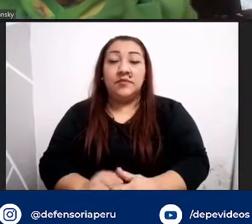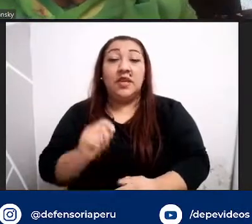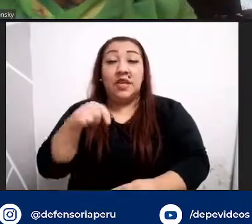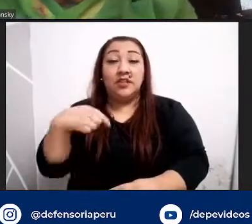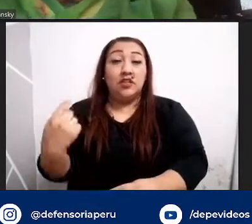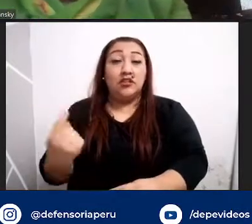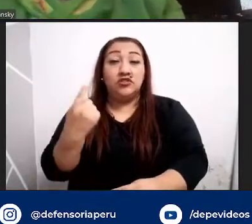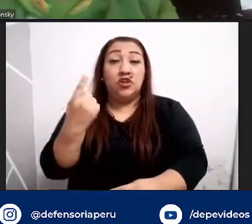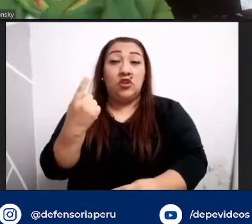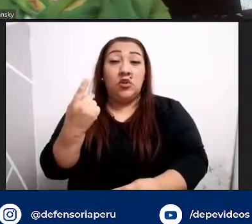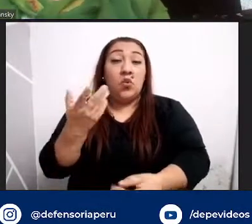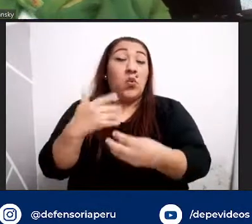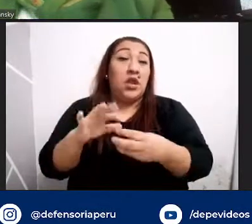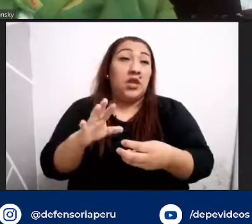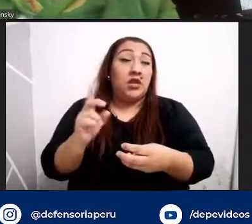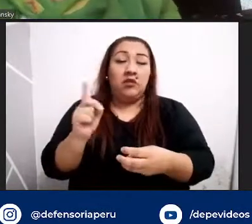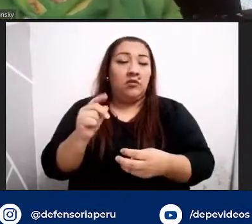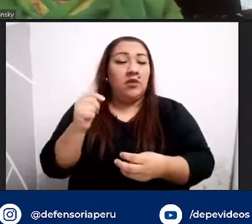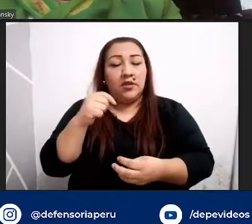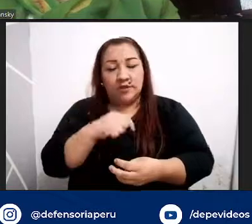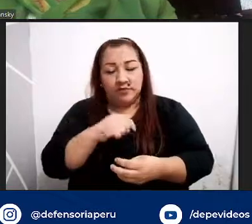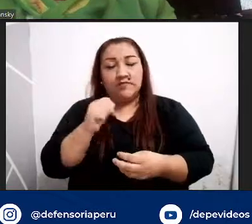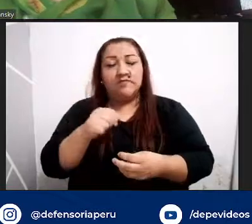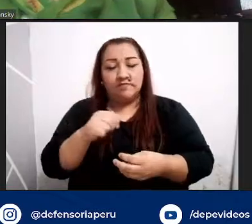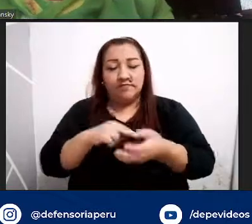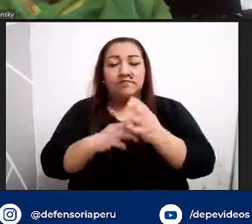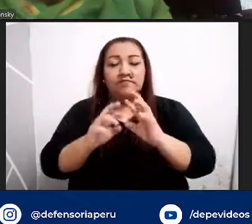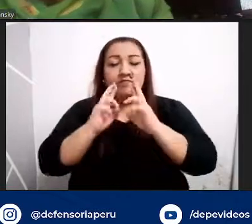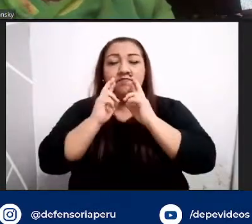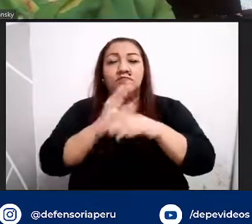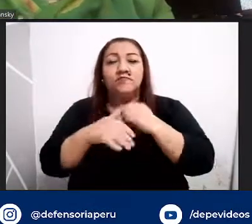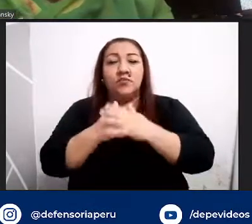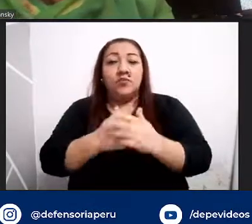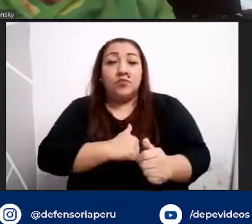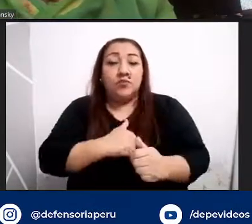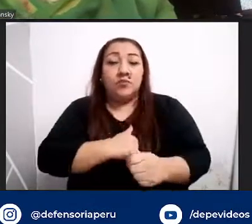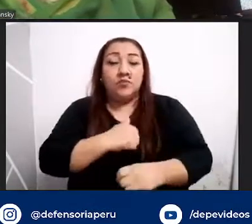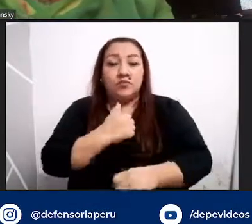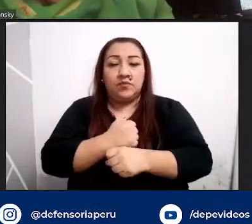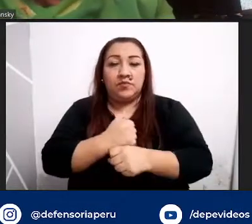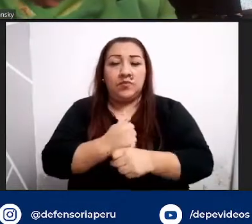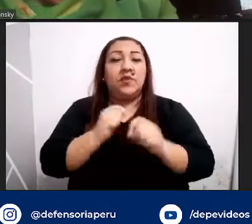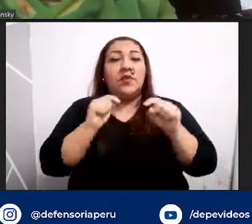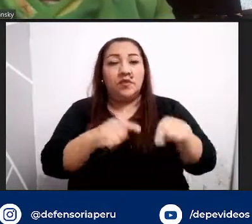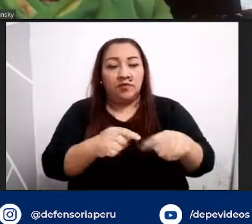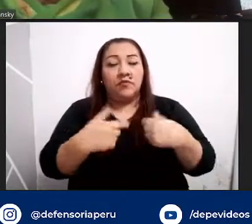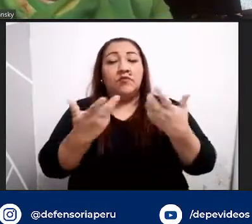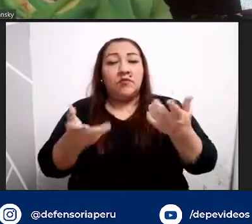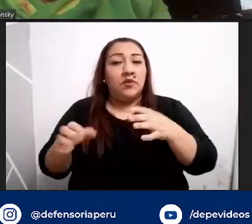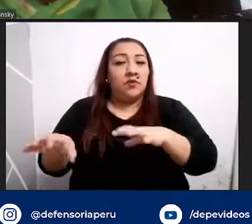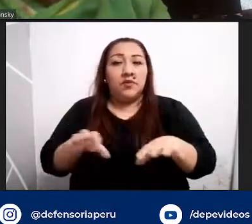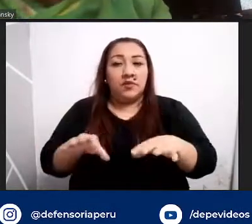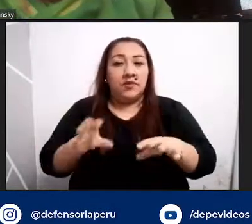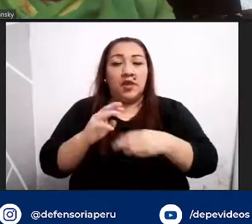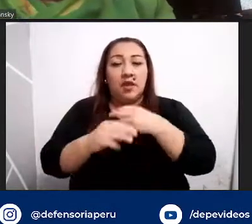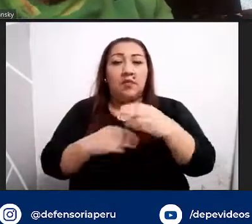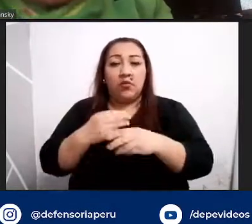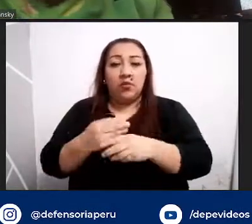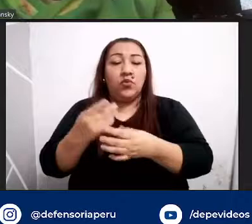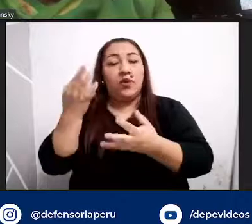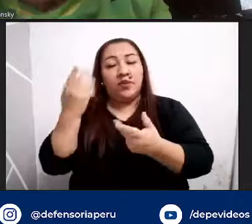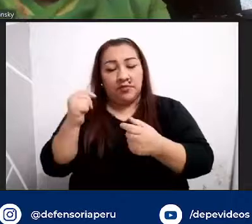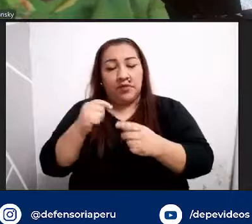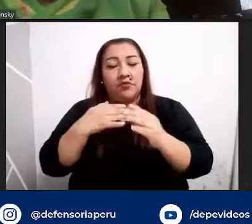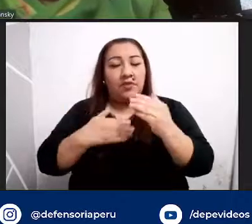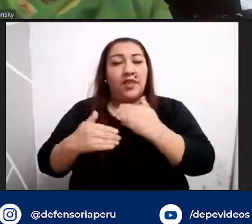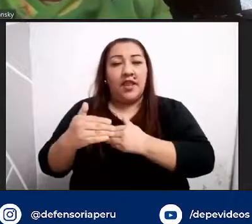vía alterna. Esto es resultado de nuestros propios actos. Es lo que nosotros hagamos, el mundo que nos espera por